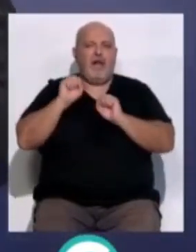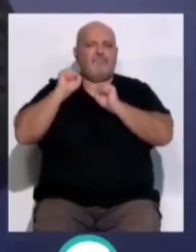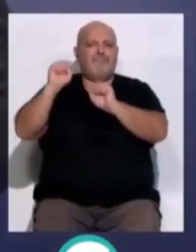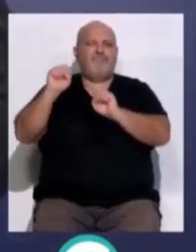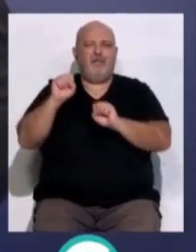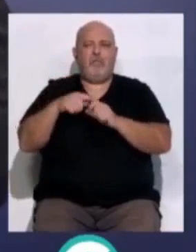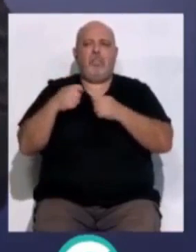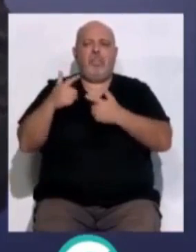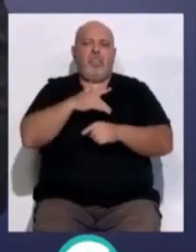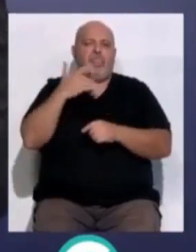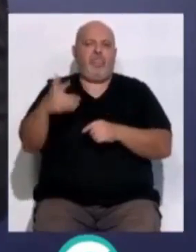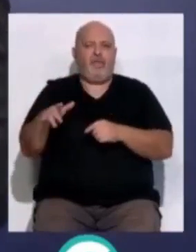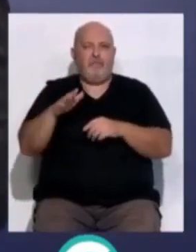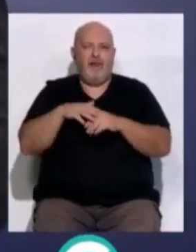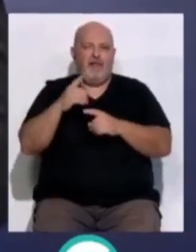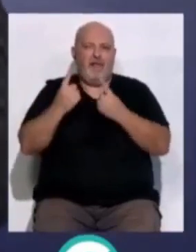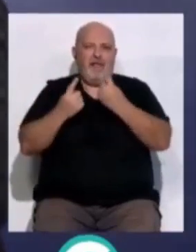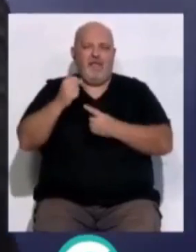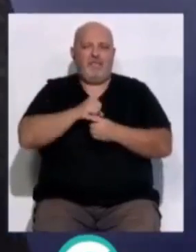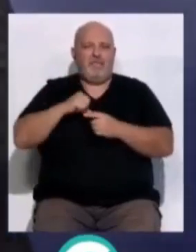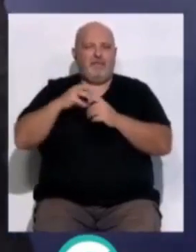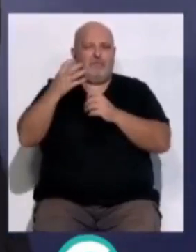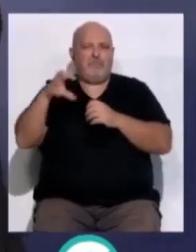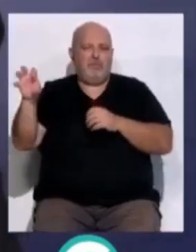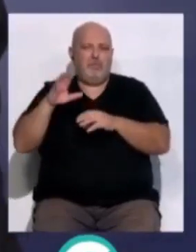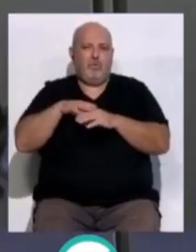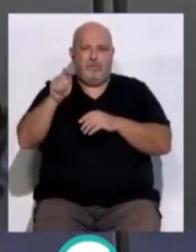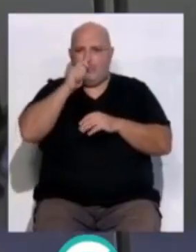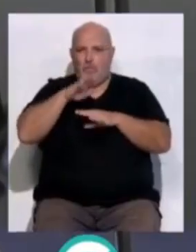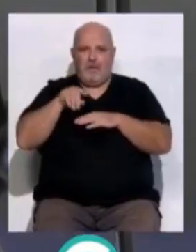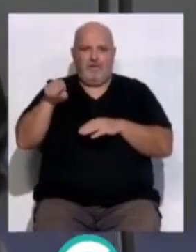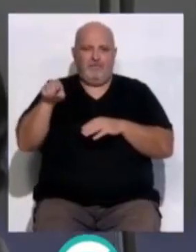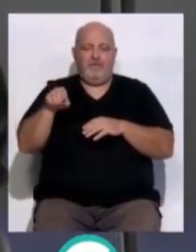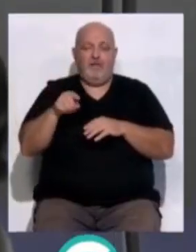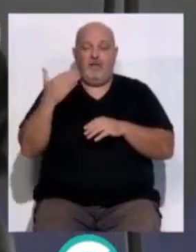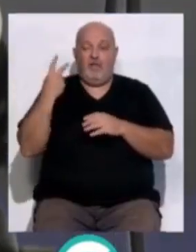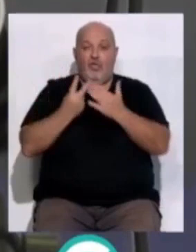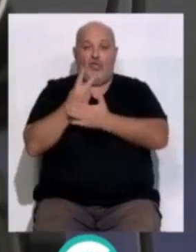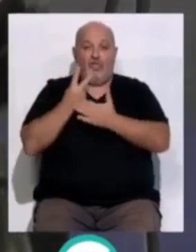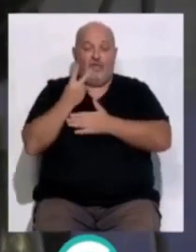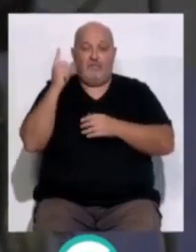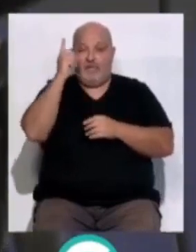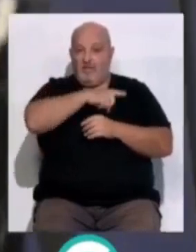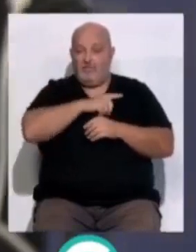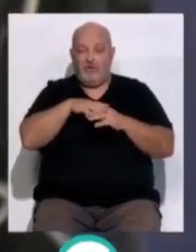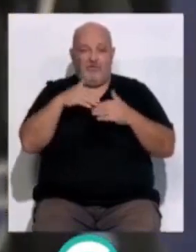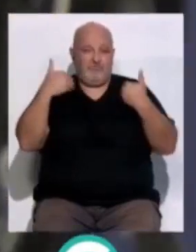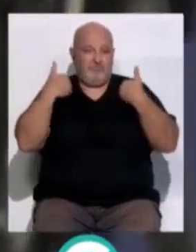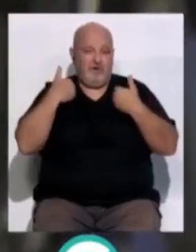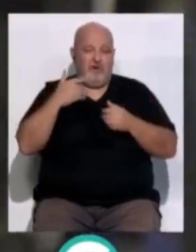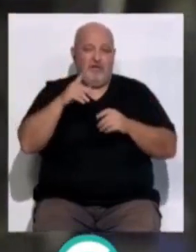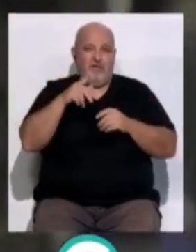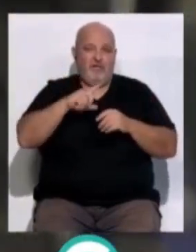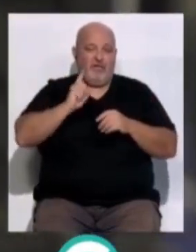la amnistía y la deriva con independentistas impulsada por el PSOE. A dos días de la concentración en Madrid convocada por la Dirección Nacional